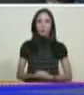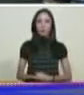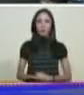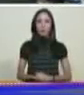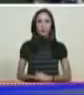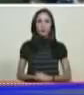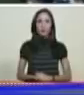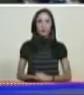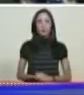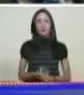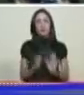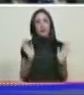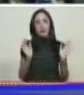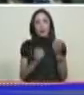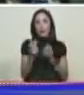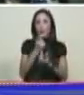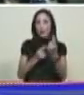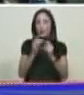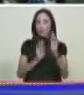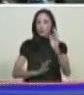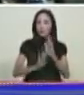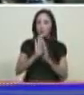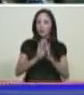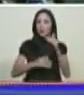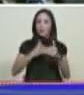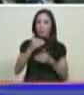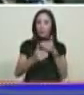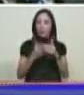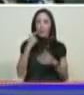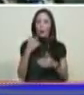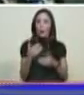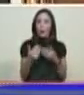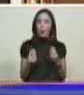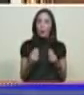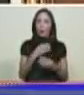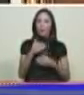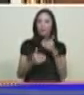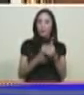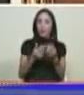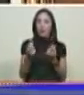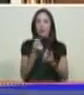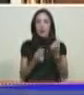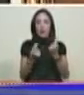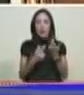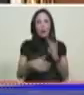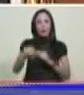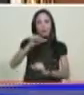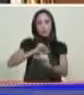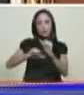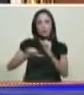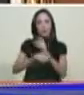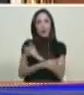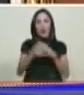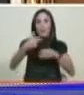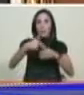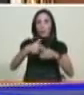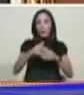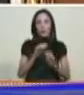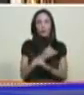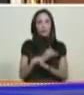y si en algo se puede invertir y obtener la realización de la inversión y de las ganancias es en petróleo